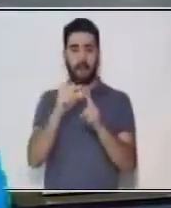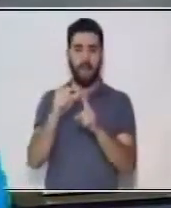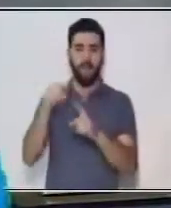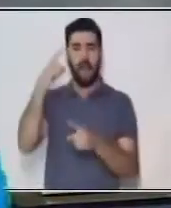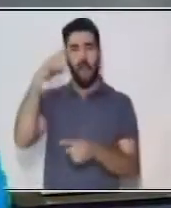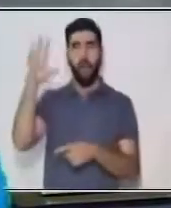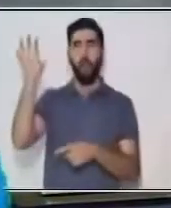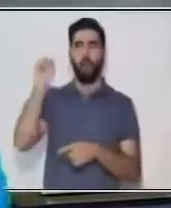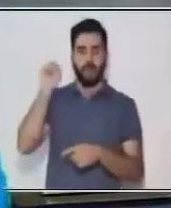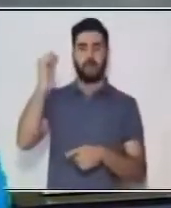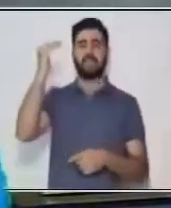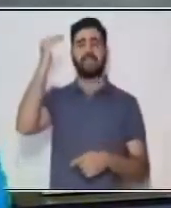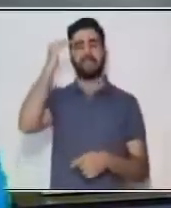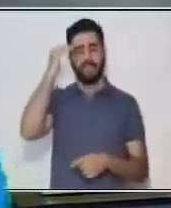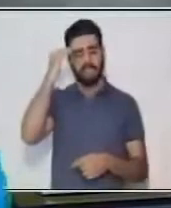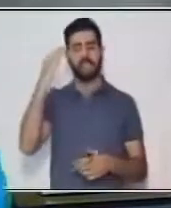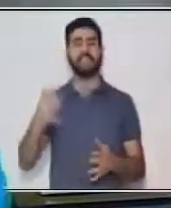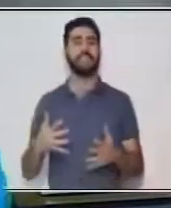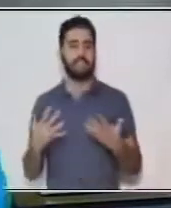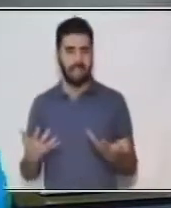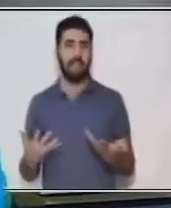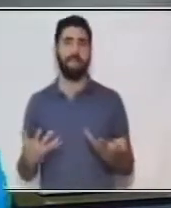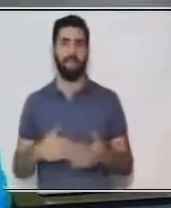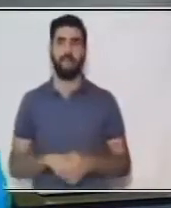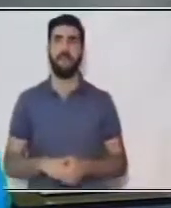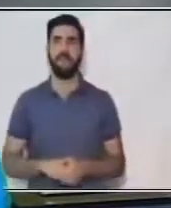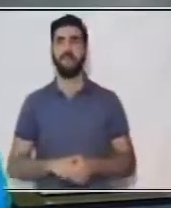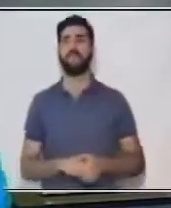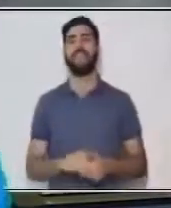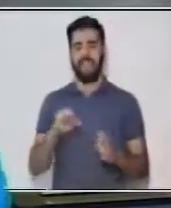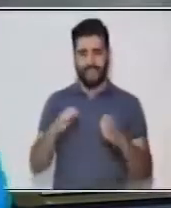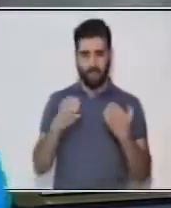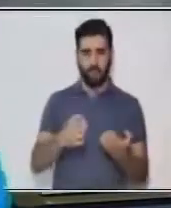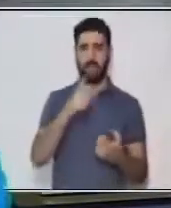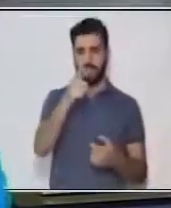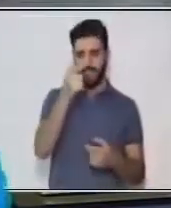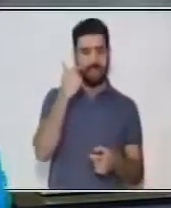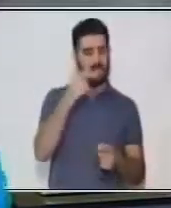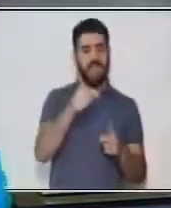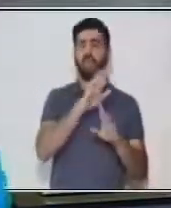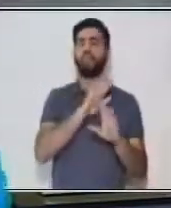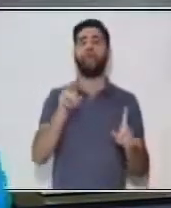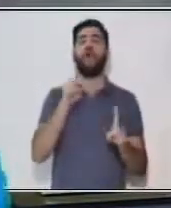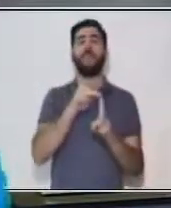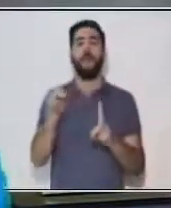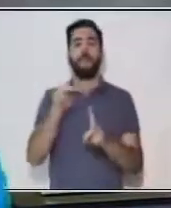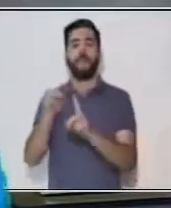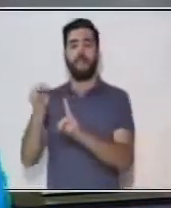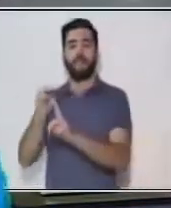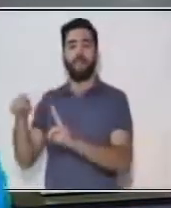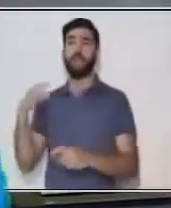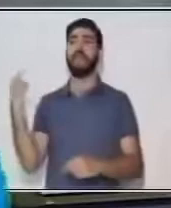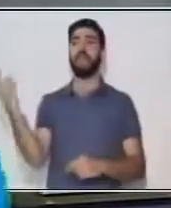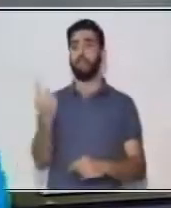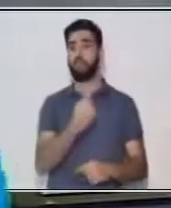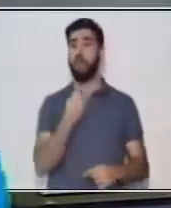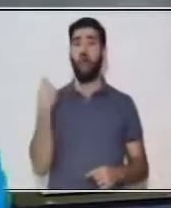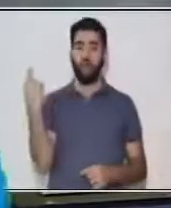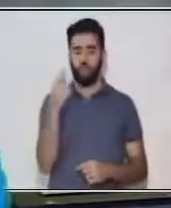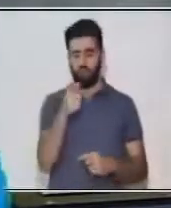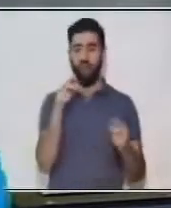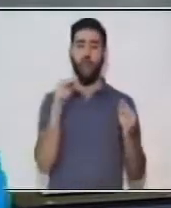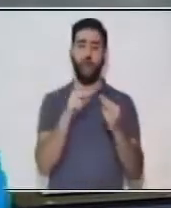pleno. Como bien lo dice el concepto, los sustantivos es el nombre de todo lo que